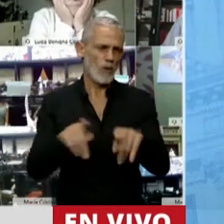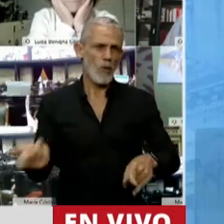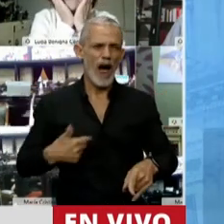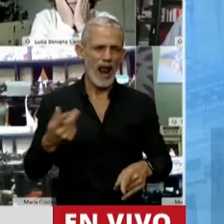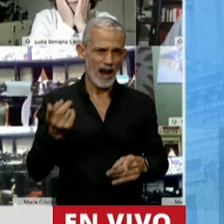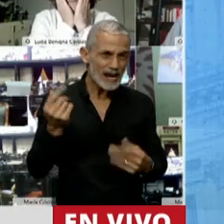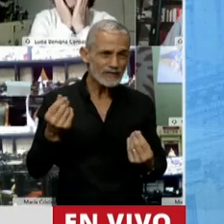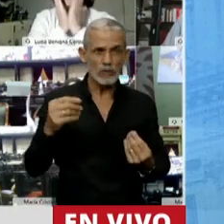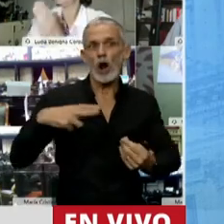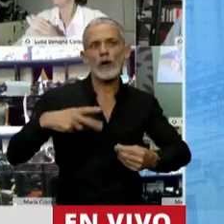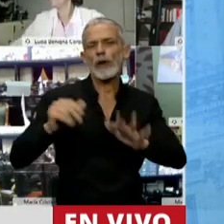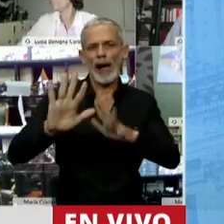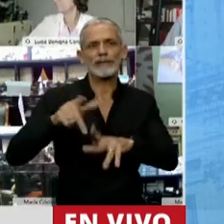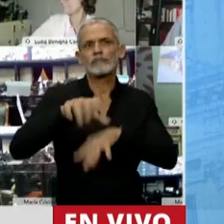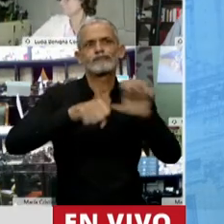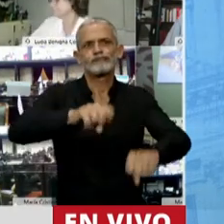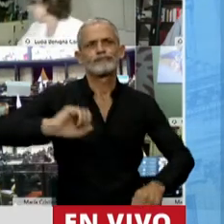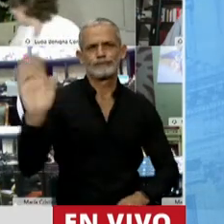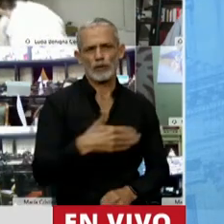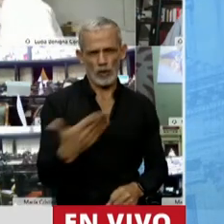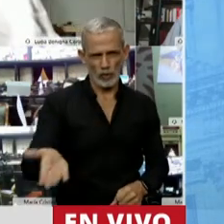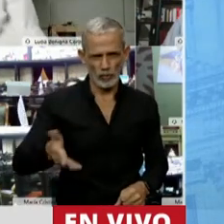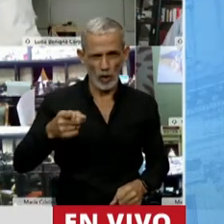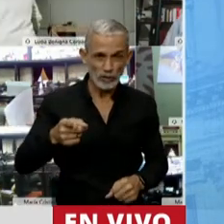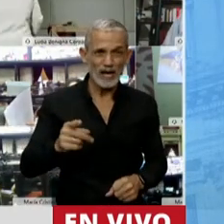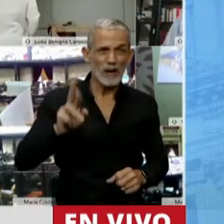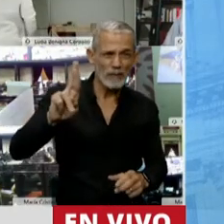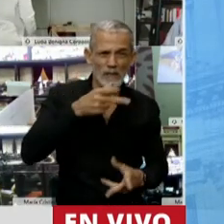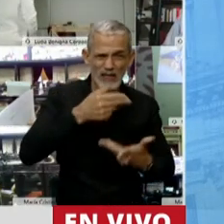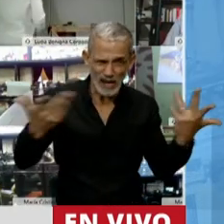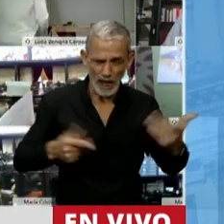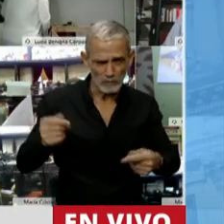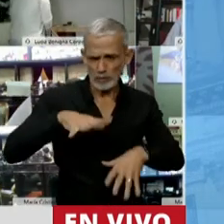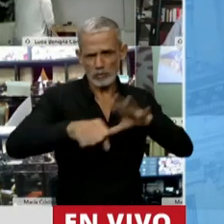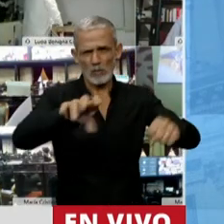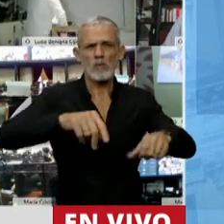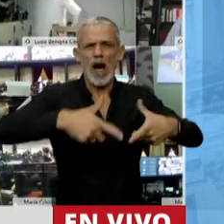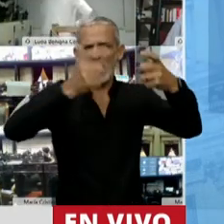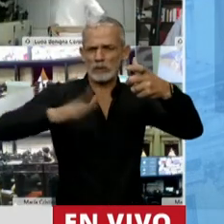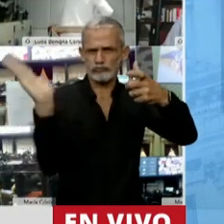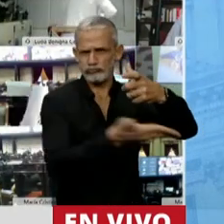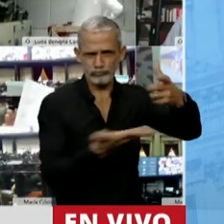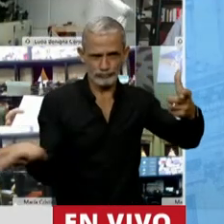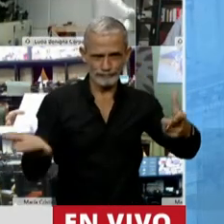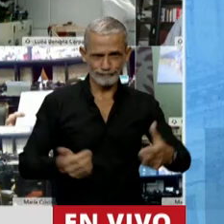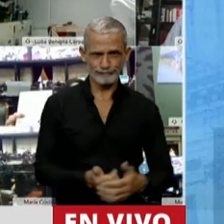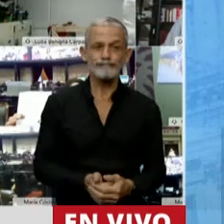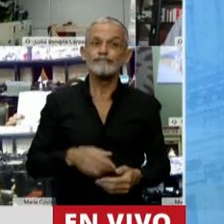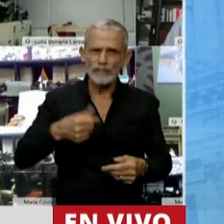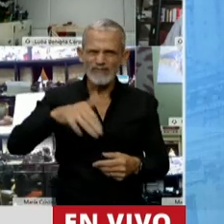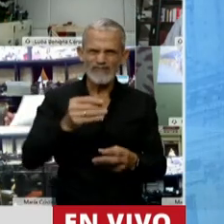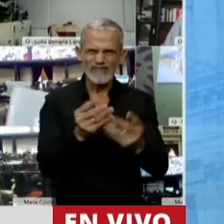esa novela sintomática de 2016, los ricos tampoco piden permiso para deforestar. Así que, nada, para